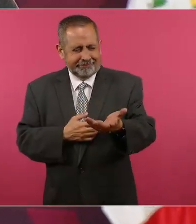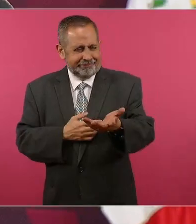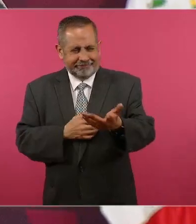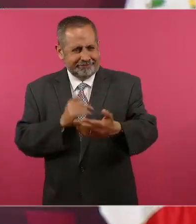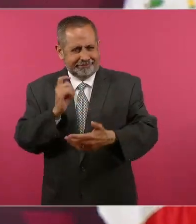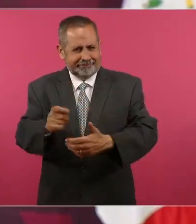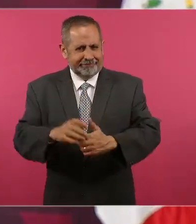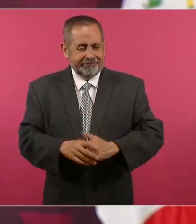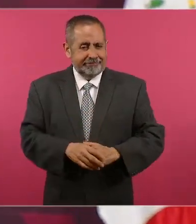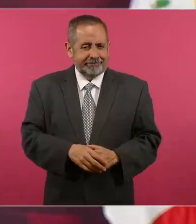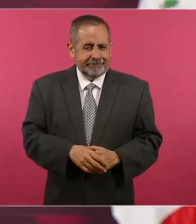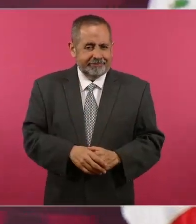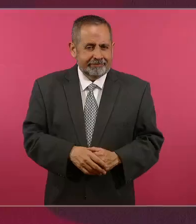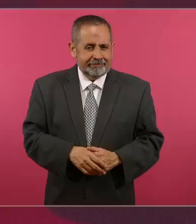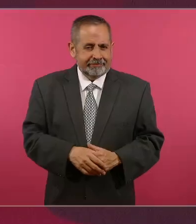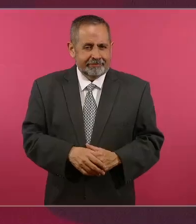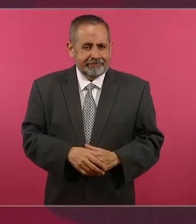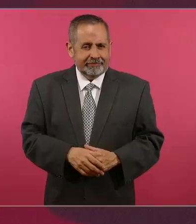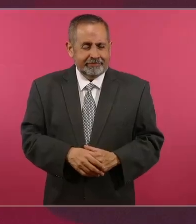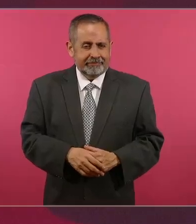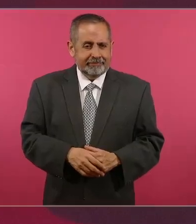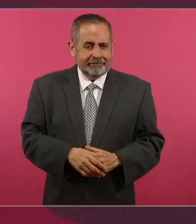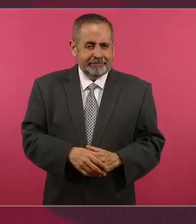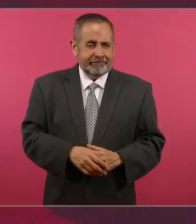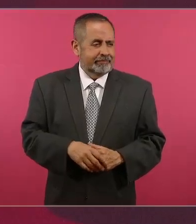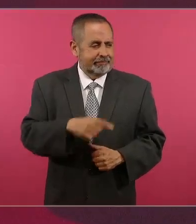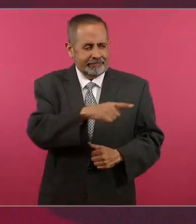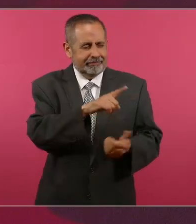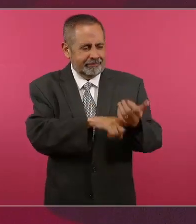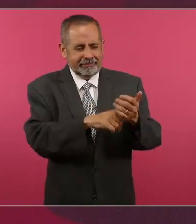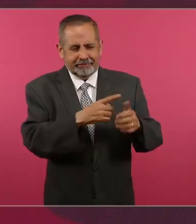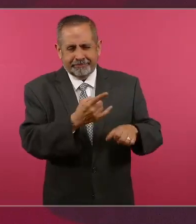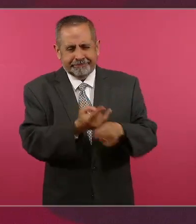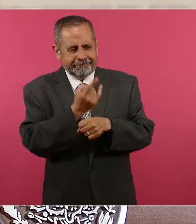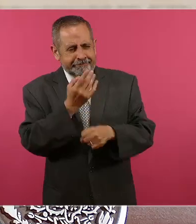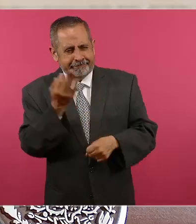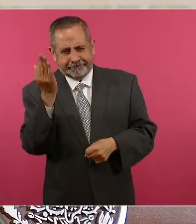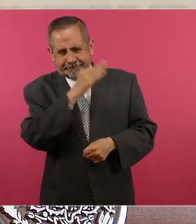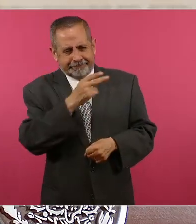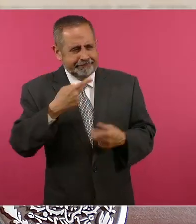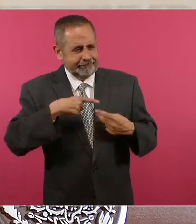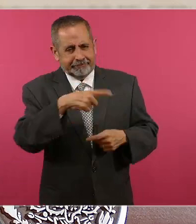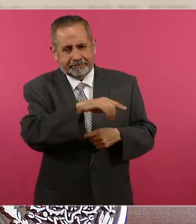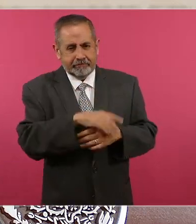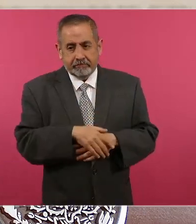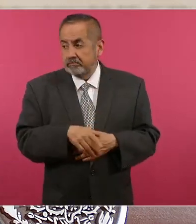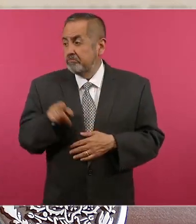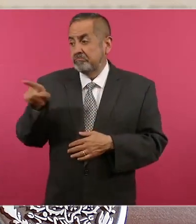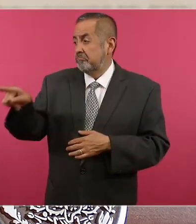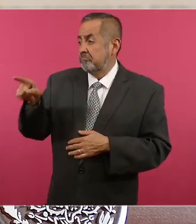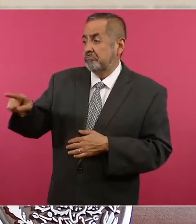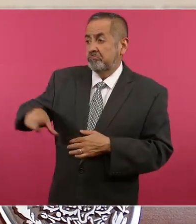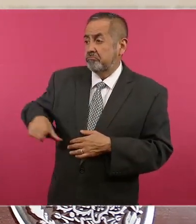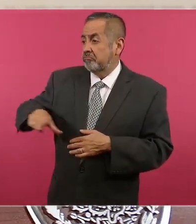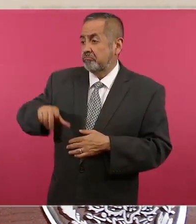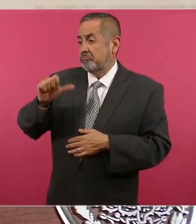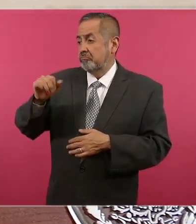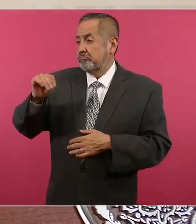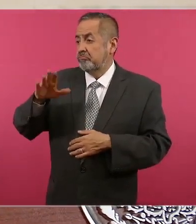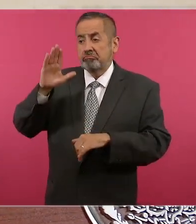de que para estos falsarios hay más desaparecidos